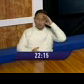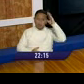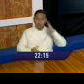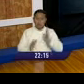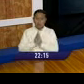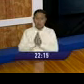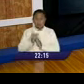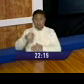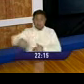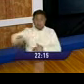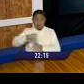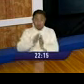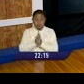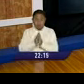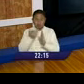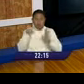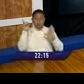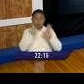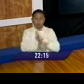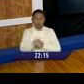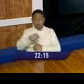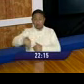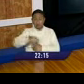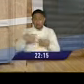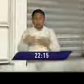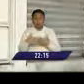pide denunciar, aunque el temor persiste.